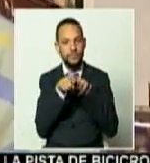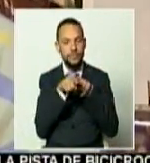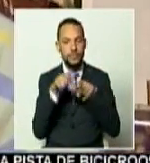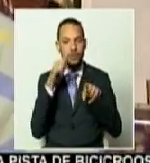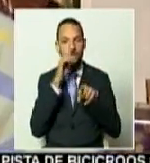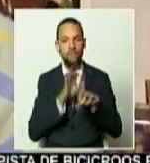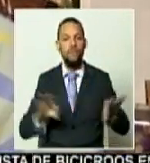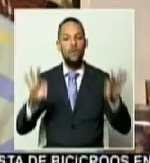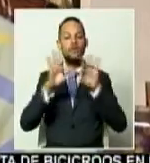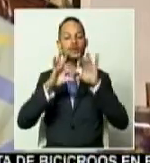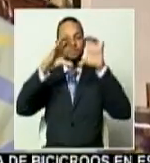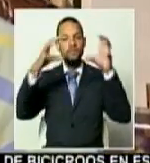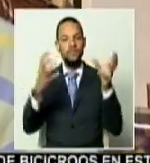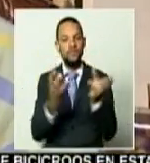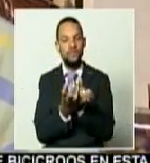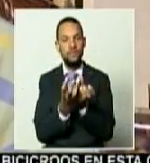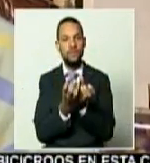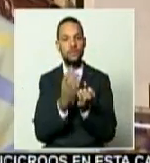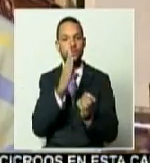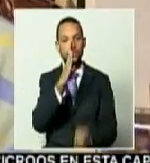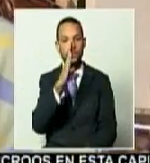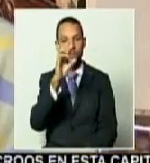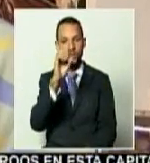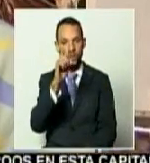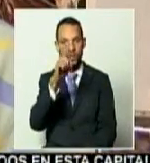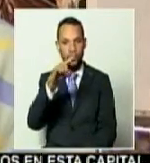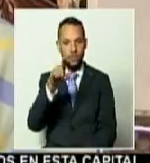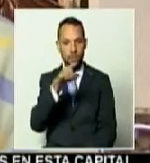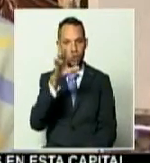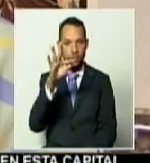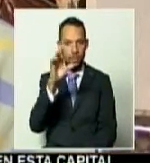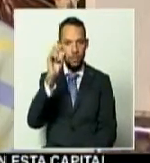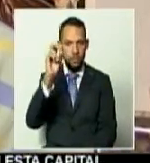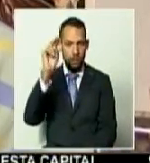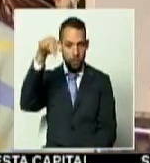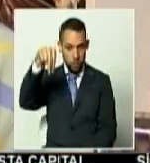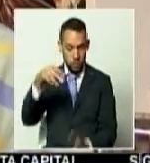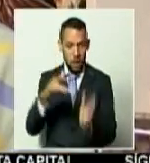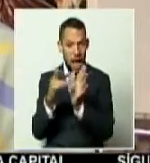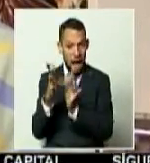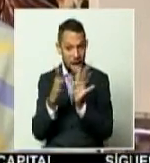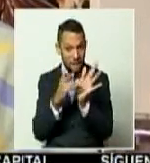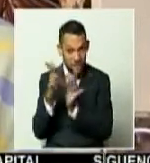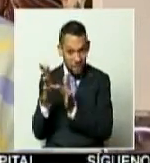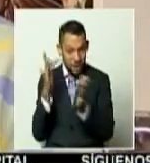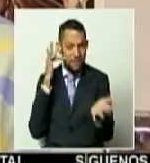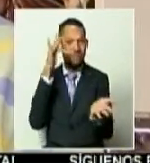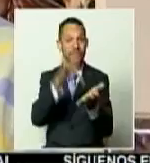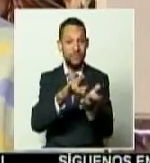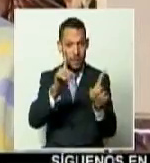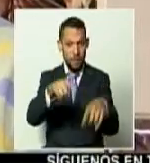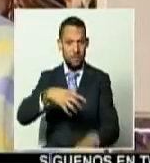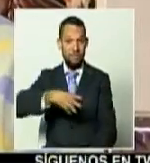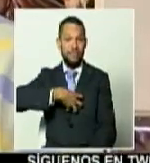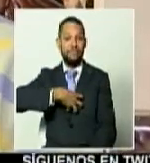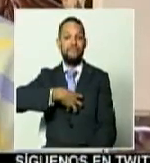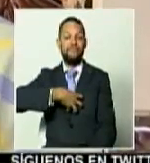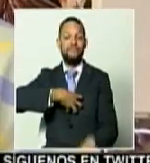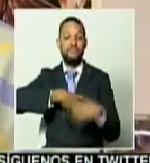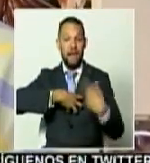en el mundo, que es la Maratón de Boston, que se hace el tercer lunes de abril, y también salí campeón en este